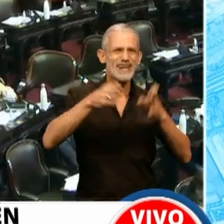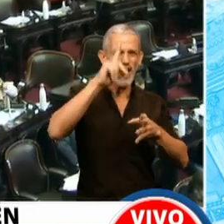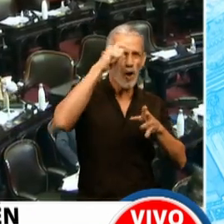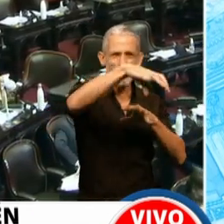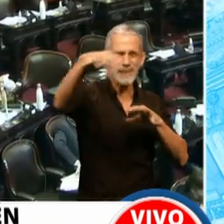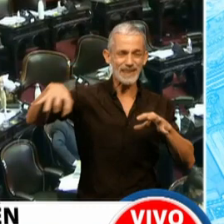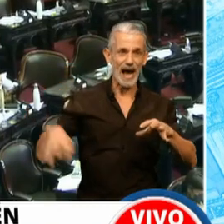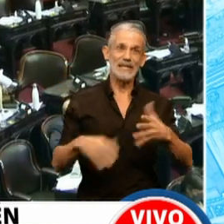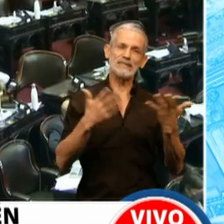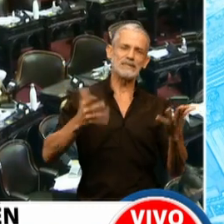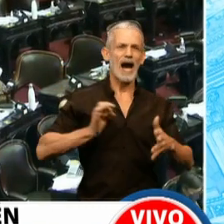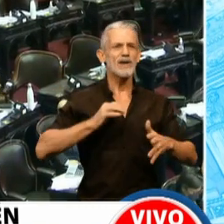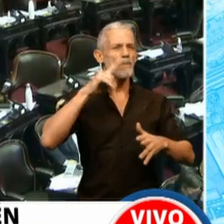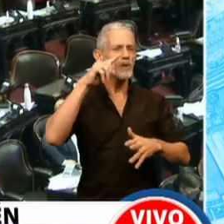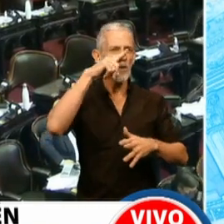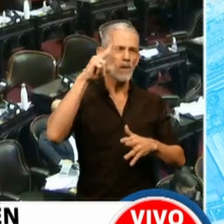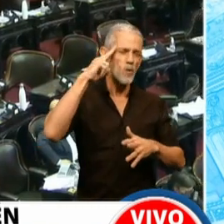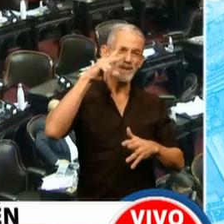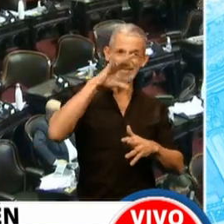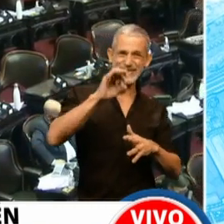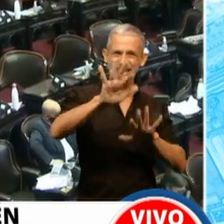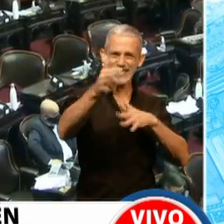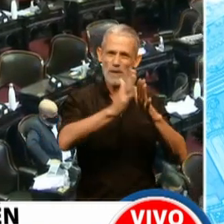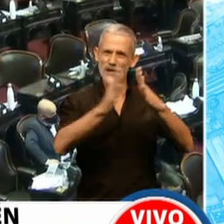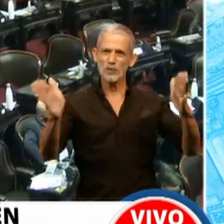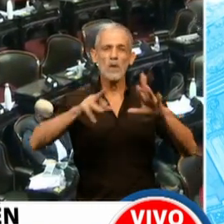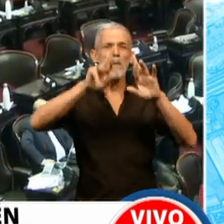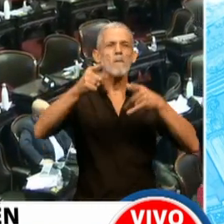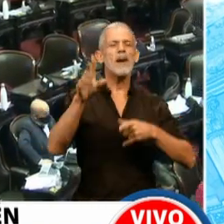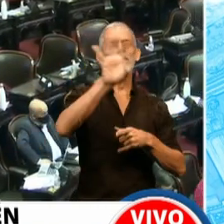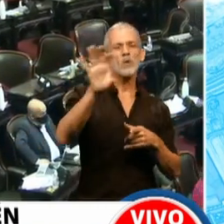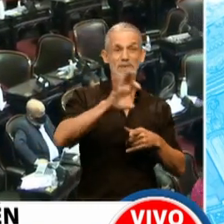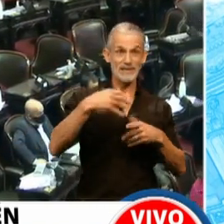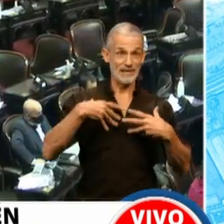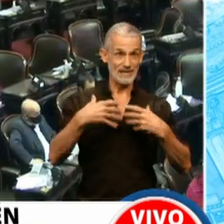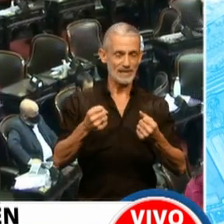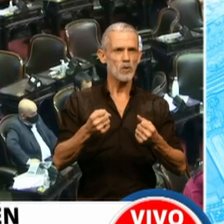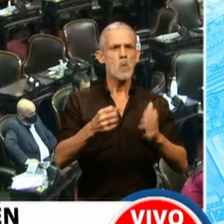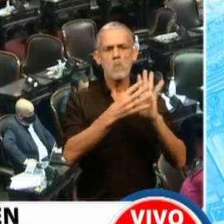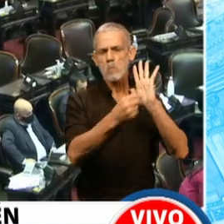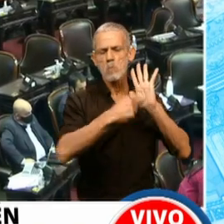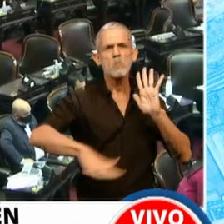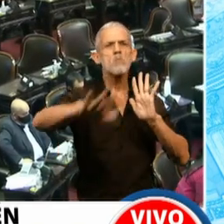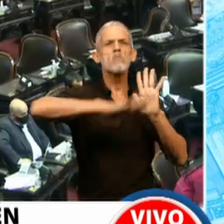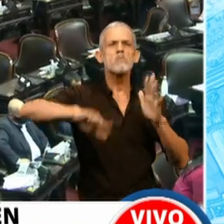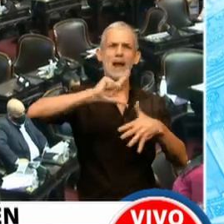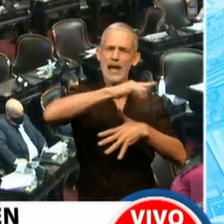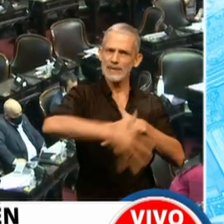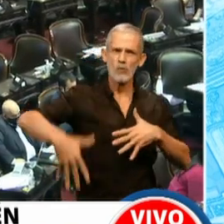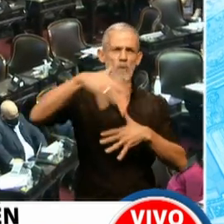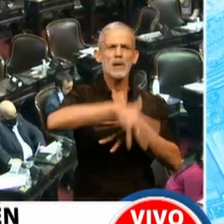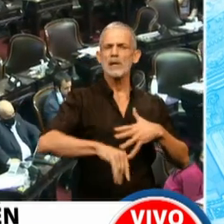en la década del 70 se llevó adelante el plan provincial de salud que fue ejemplo a nivel latinoamericano